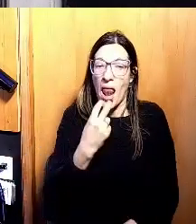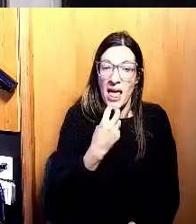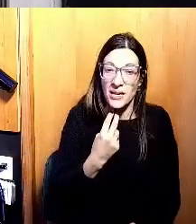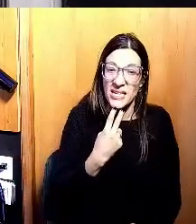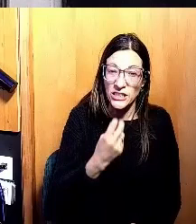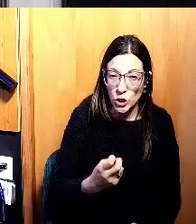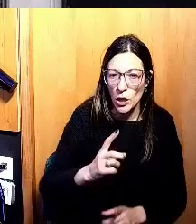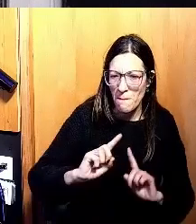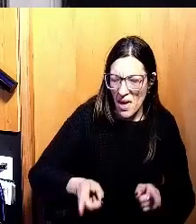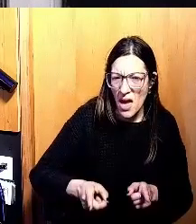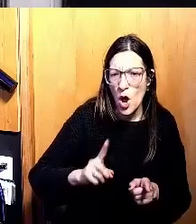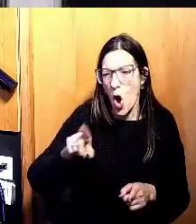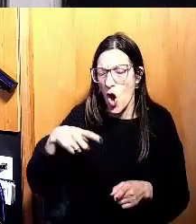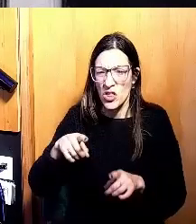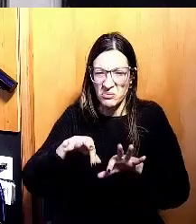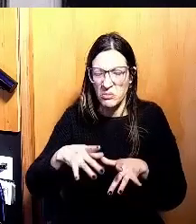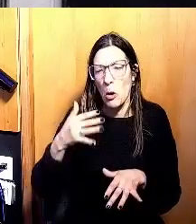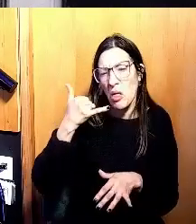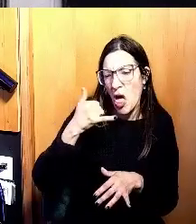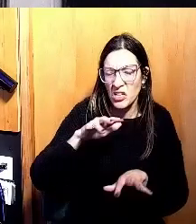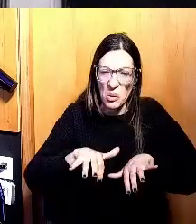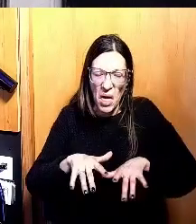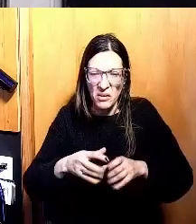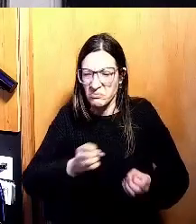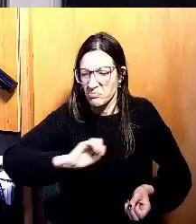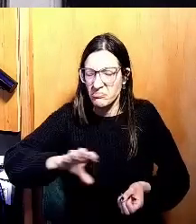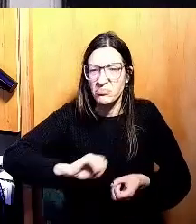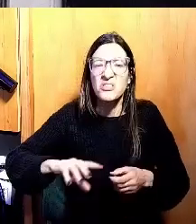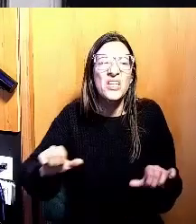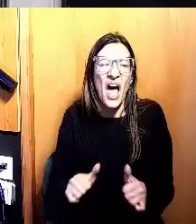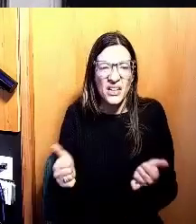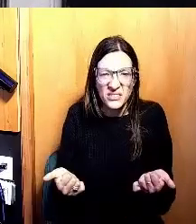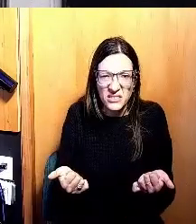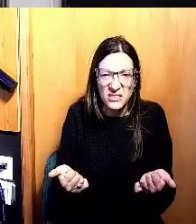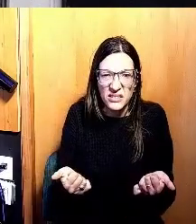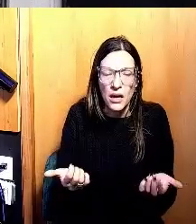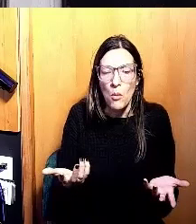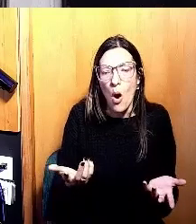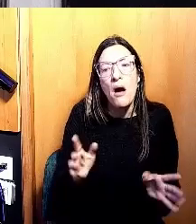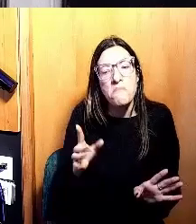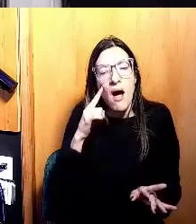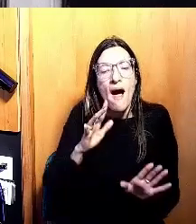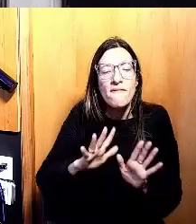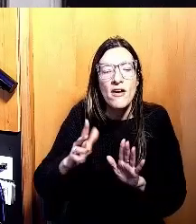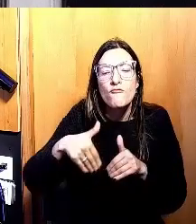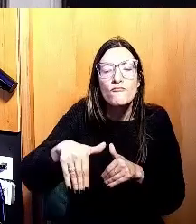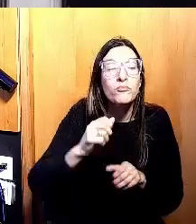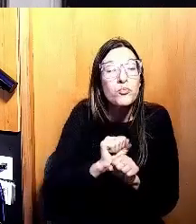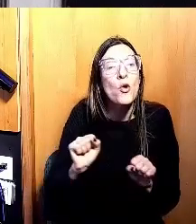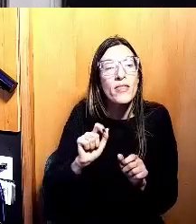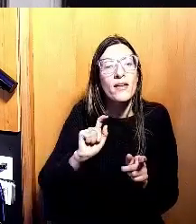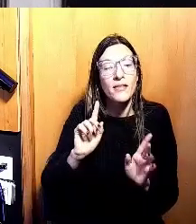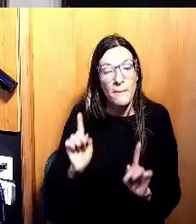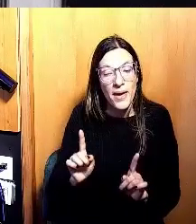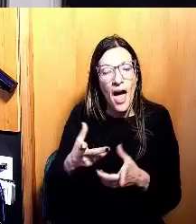electrónicos. Y este año nos volvimos a presentar, porque la experiencia, no desistimos, la experiencia